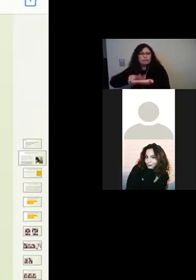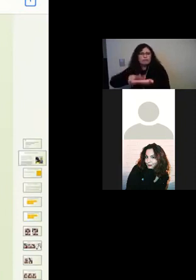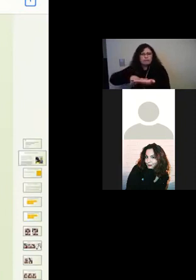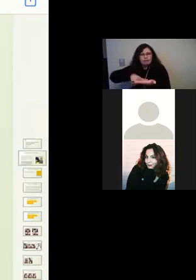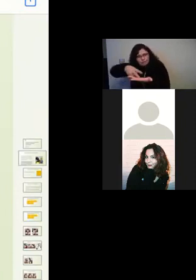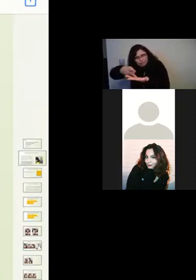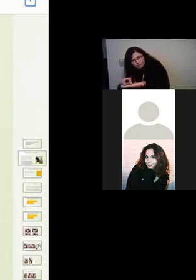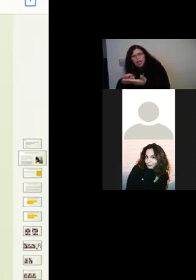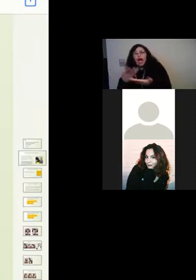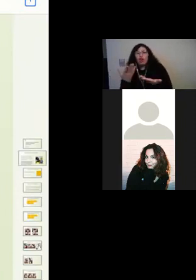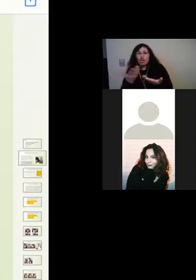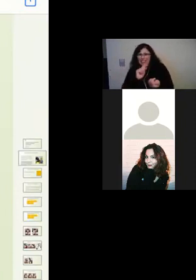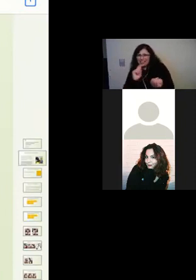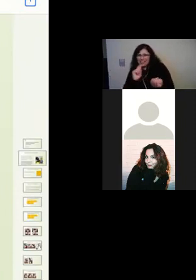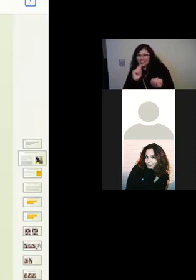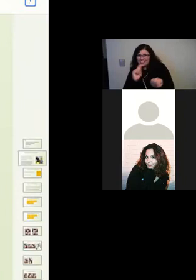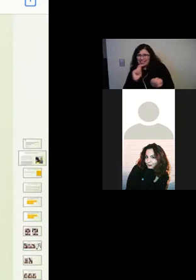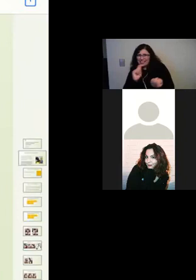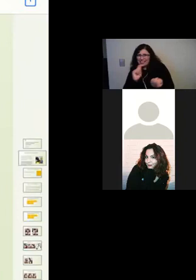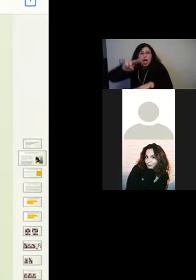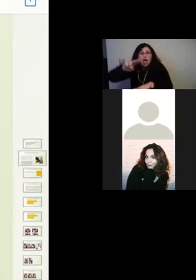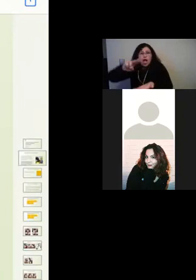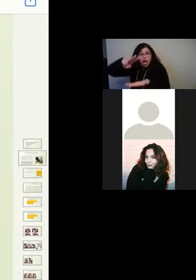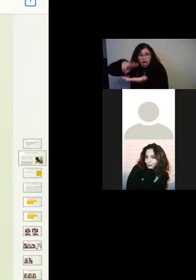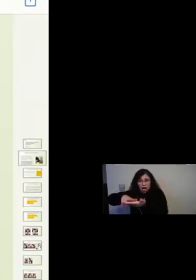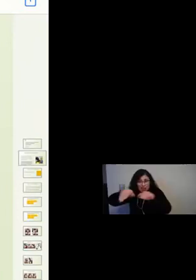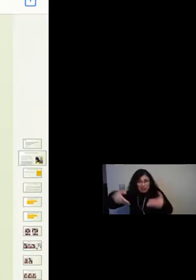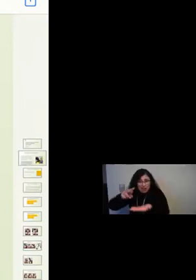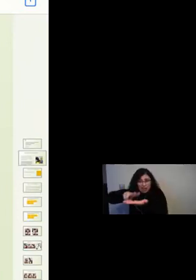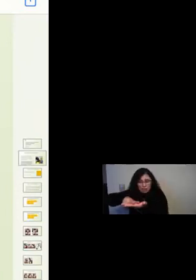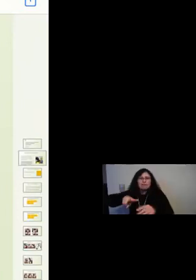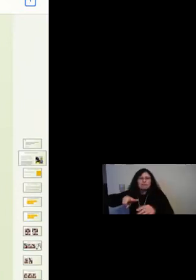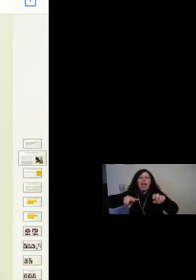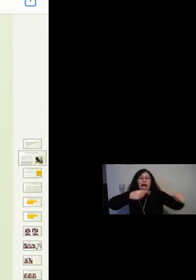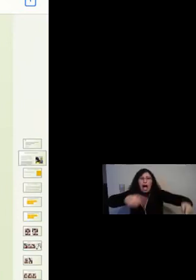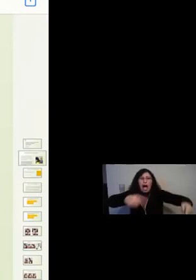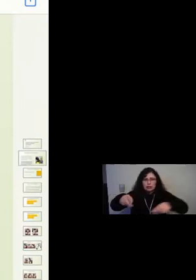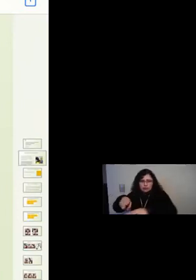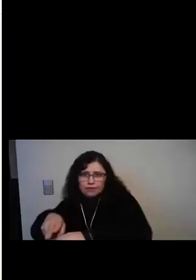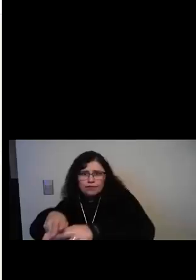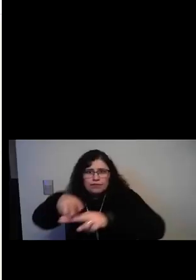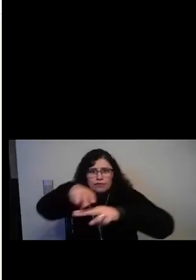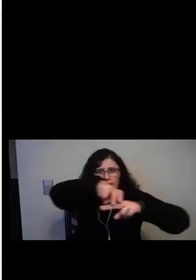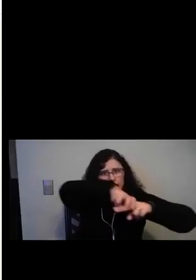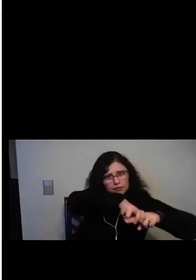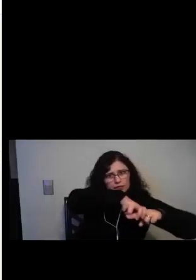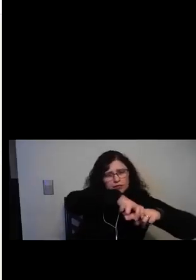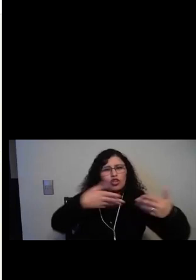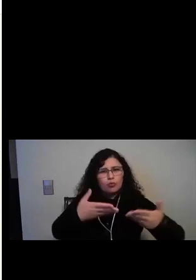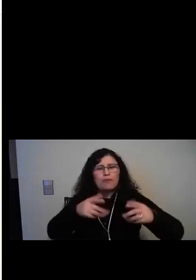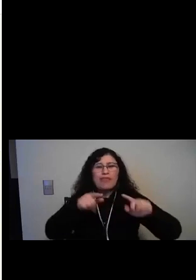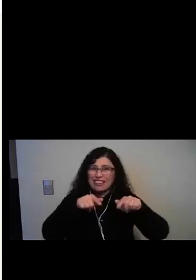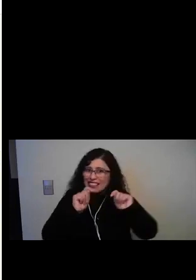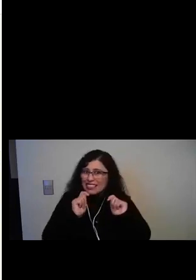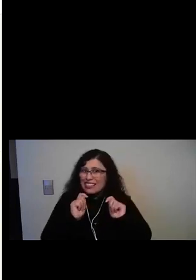del lugar de la cama a la silla de ruedas, ¿ya? Eso se le llama transferencia, ¿ya? Y hay técnicas para